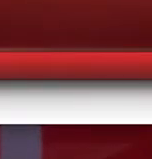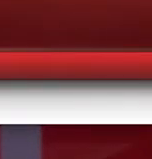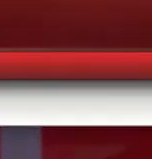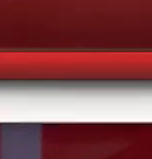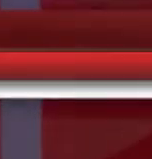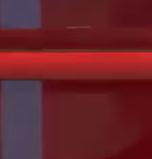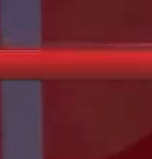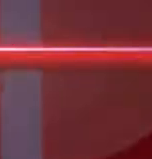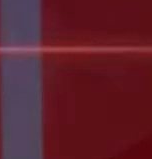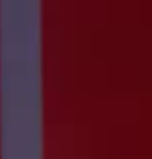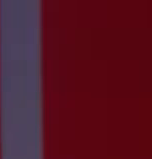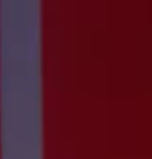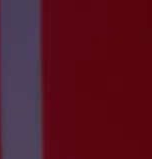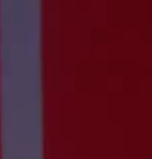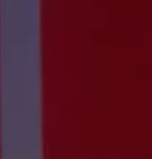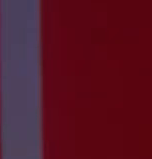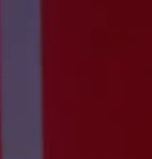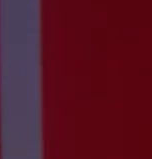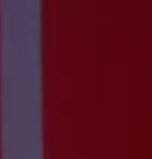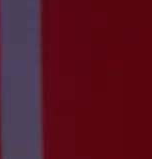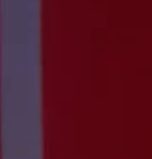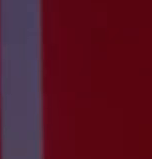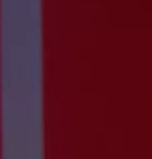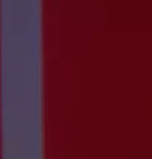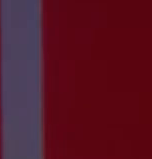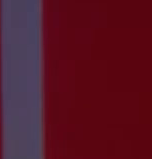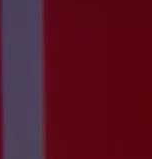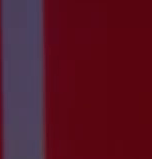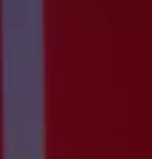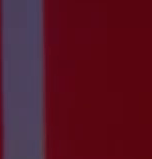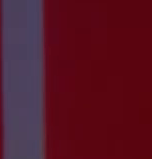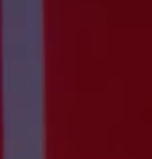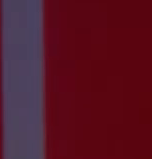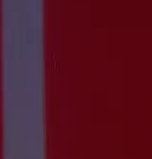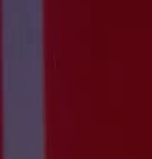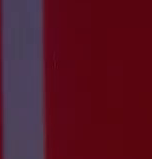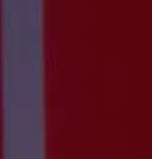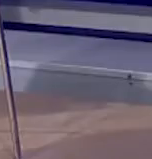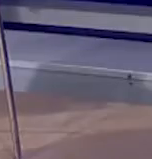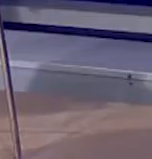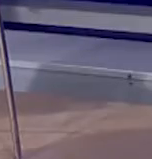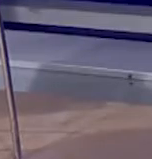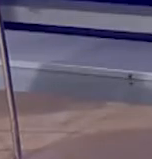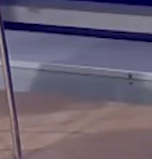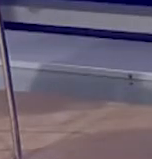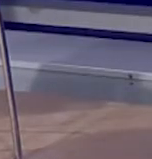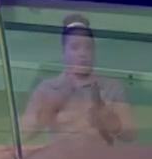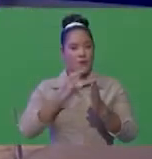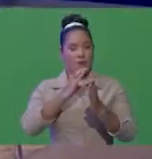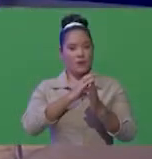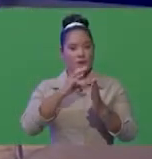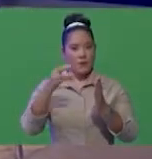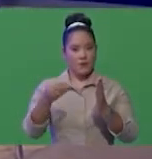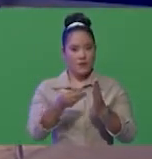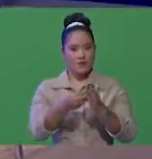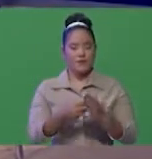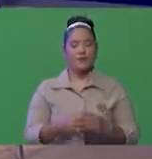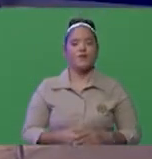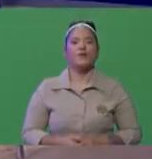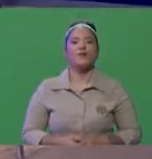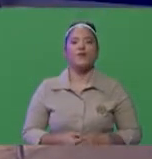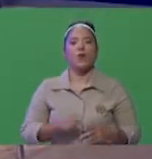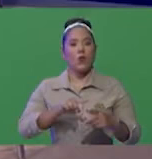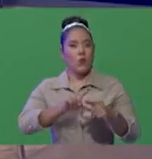percibe mensualmente. ¿Qué es lo que se estila en las cooperativas? Claro, claro. Cada cooperativa tiene su boom, porque las cooperativas cambian. Cuando comienzan